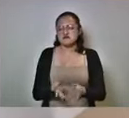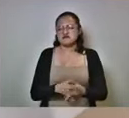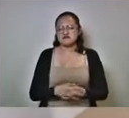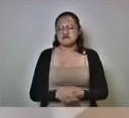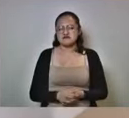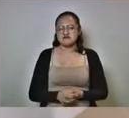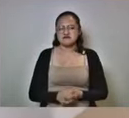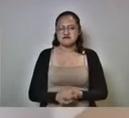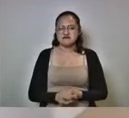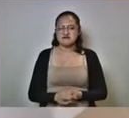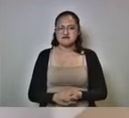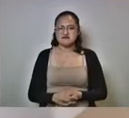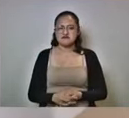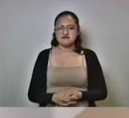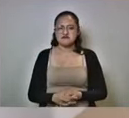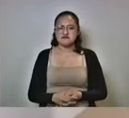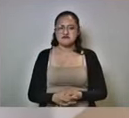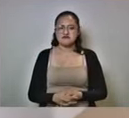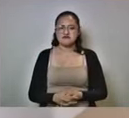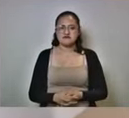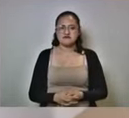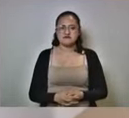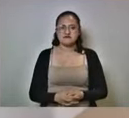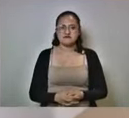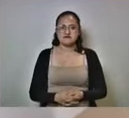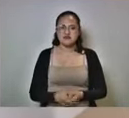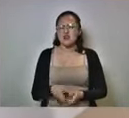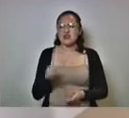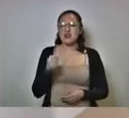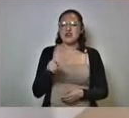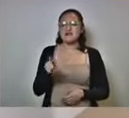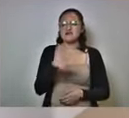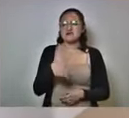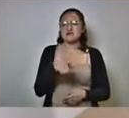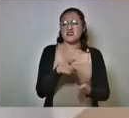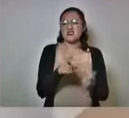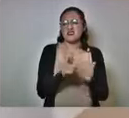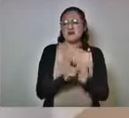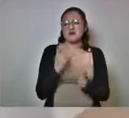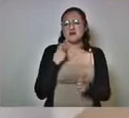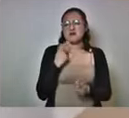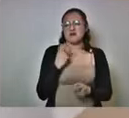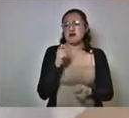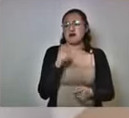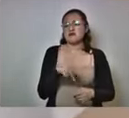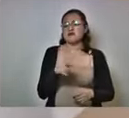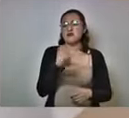y marginales. Así son ellos y ellas,